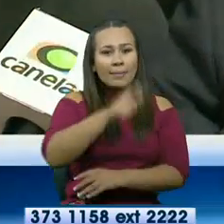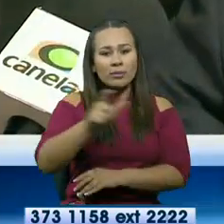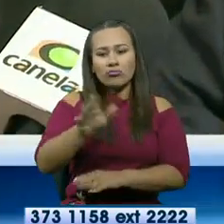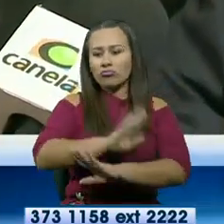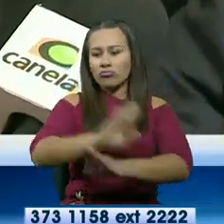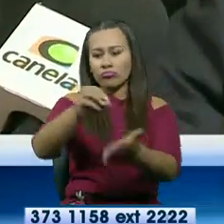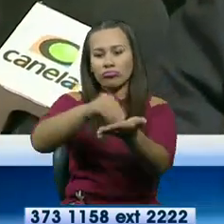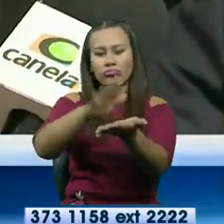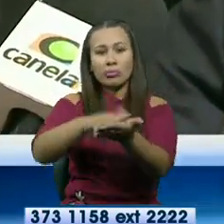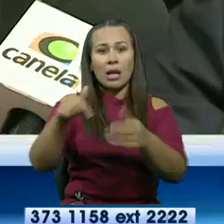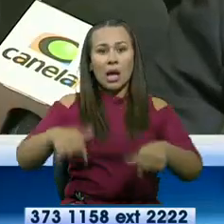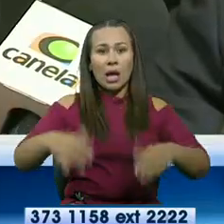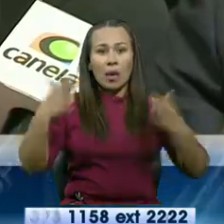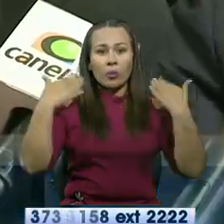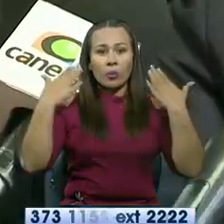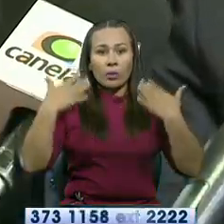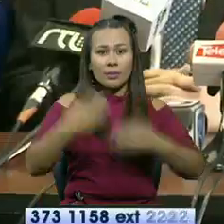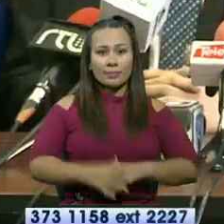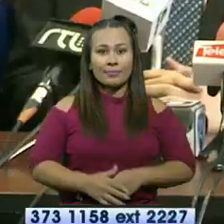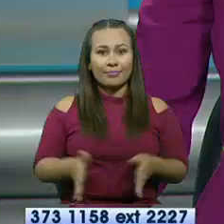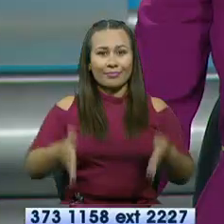Guayaquil.